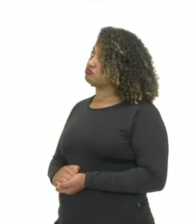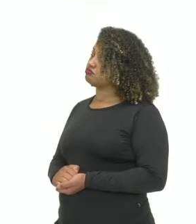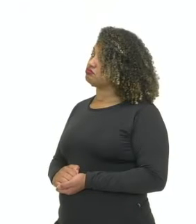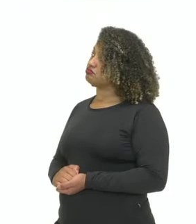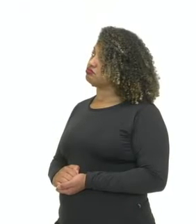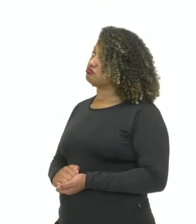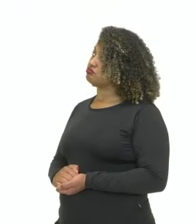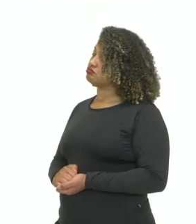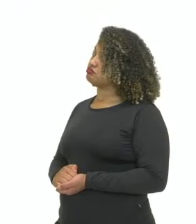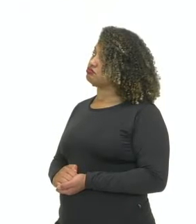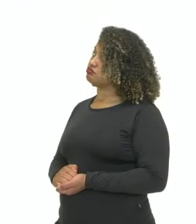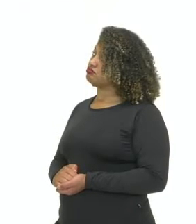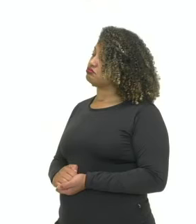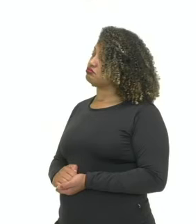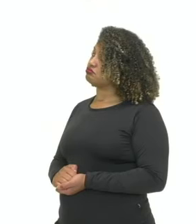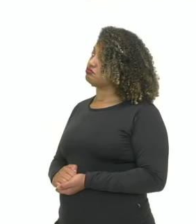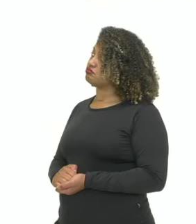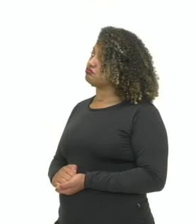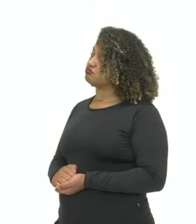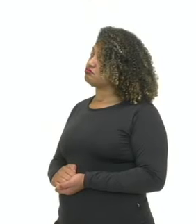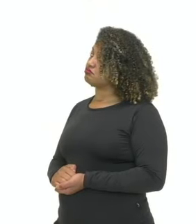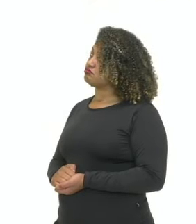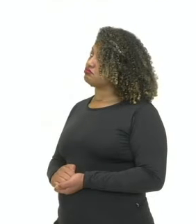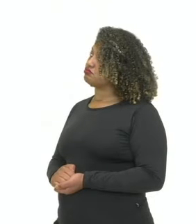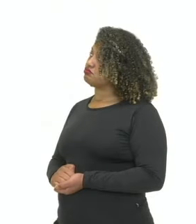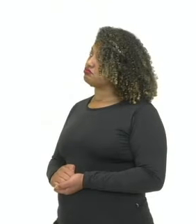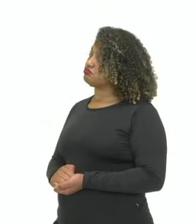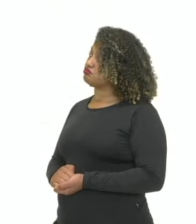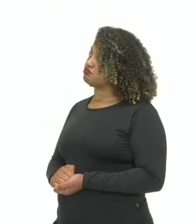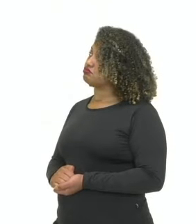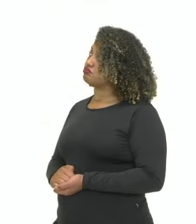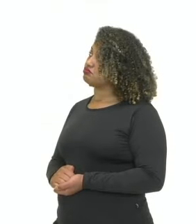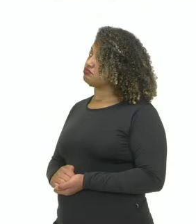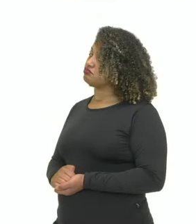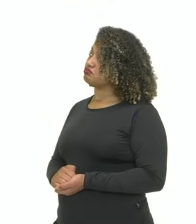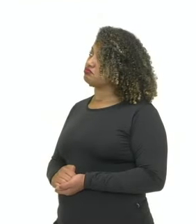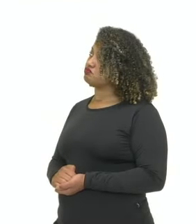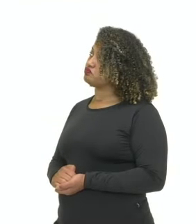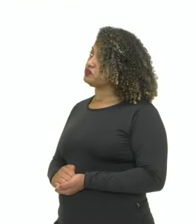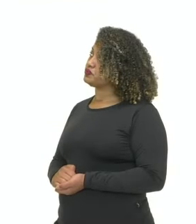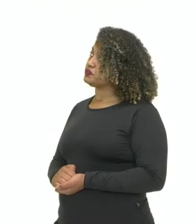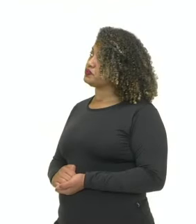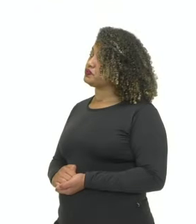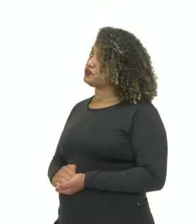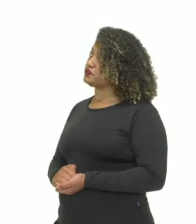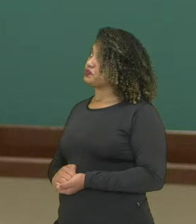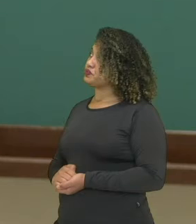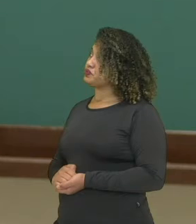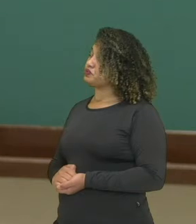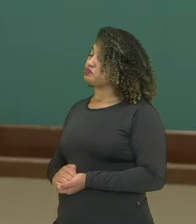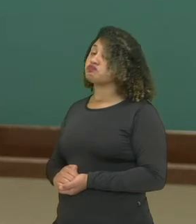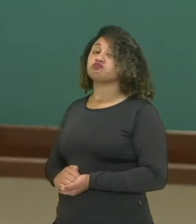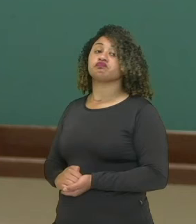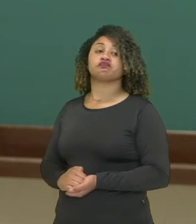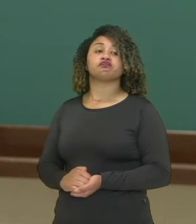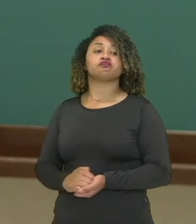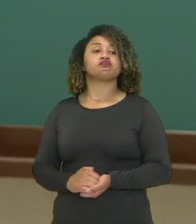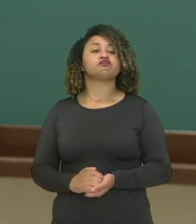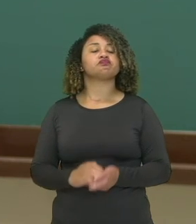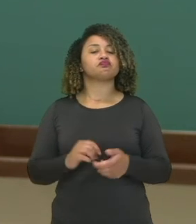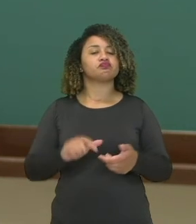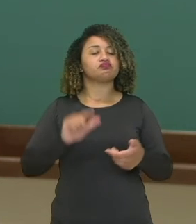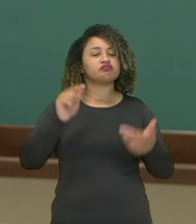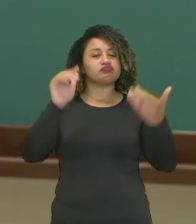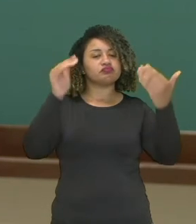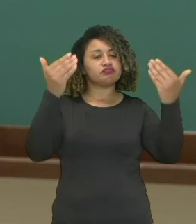del Quijote compuesto en los últimos años de tu vida. Bueno, chicos, antes de analizar, vamos